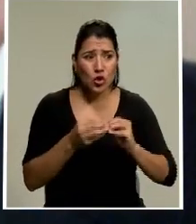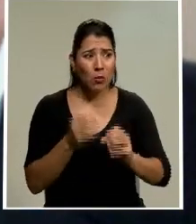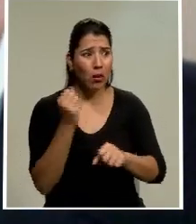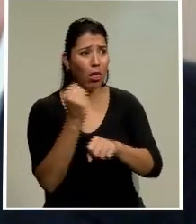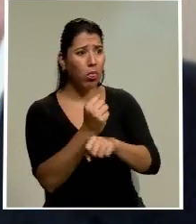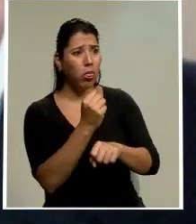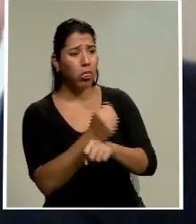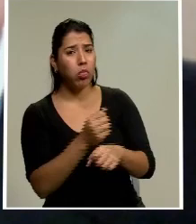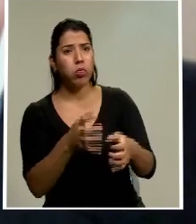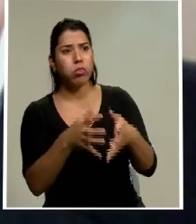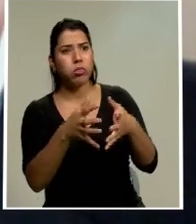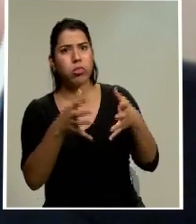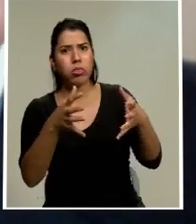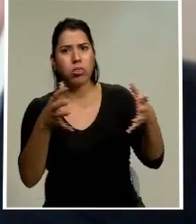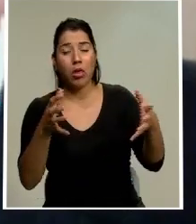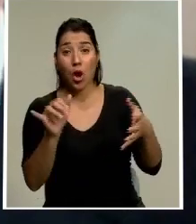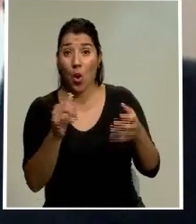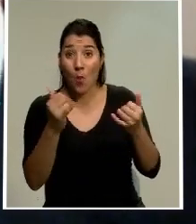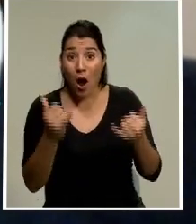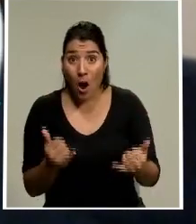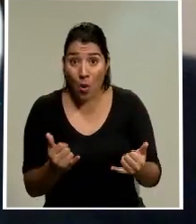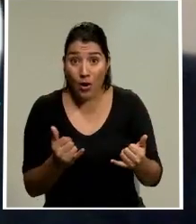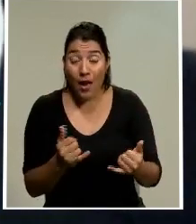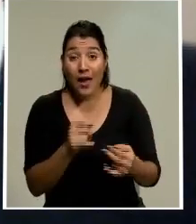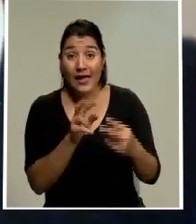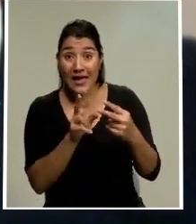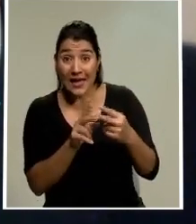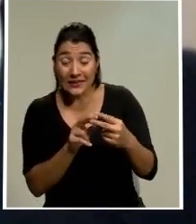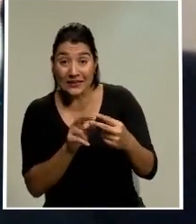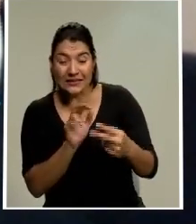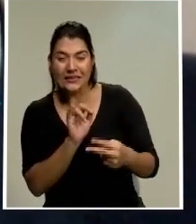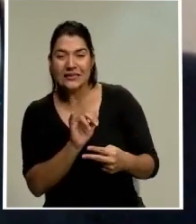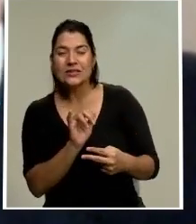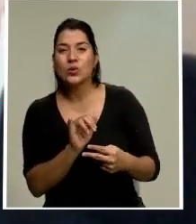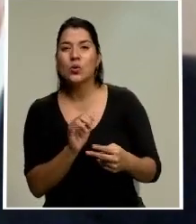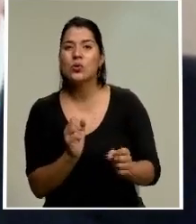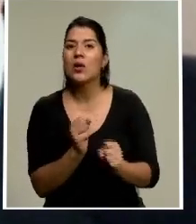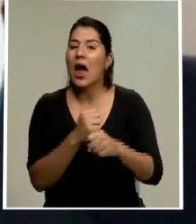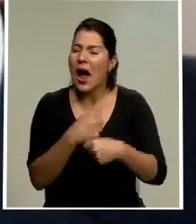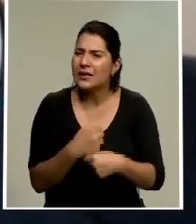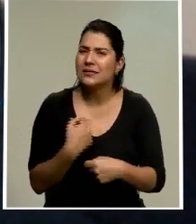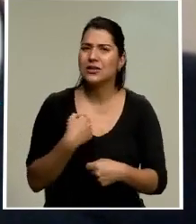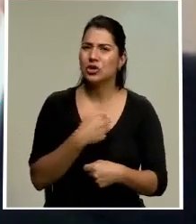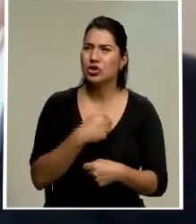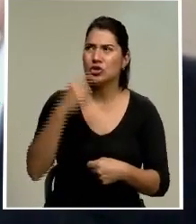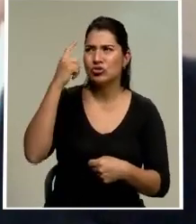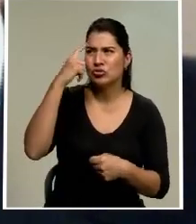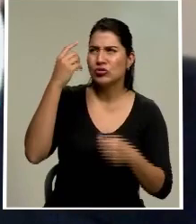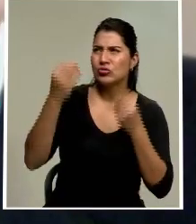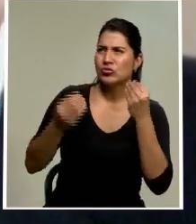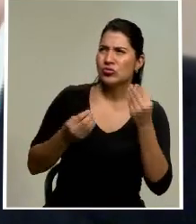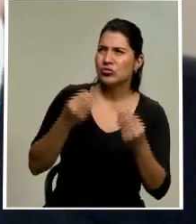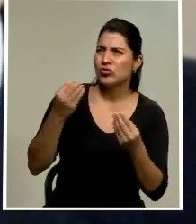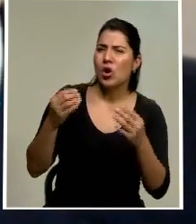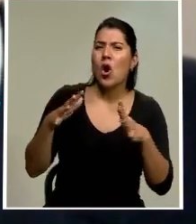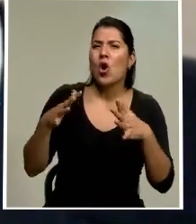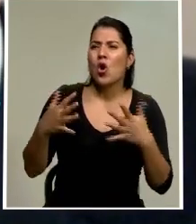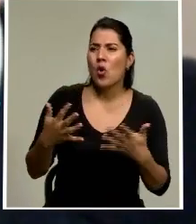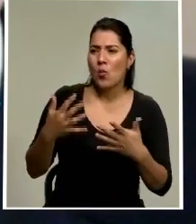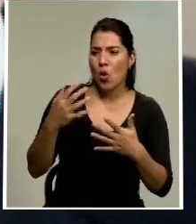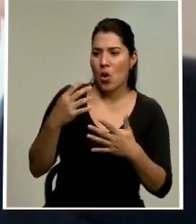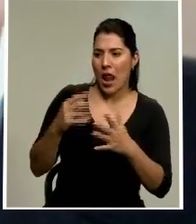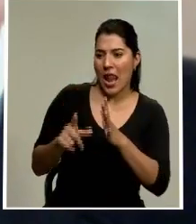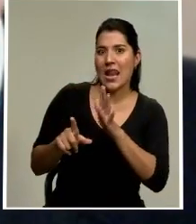están sucediendo, ponen realmente a cuestionar no solamente la política criminal, sino